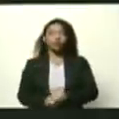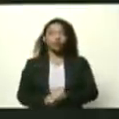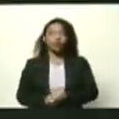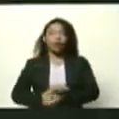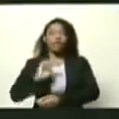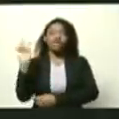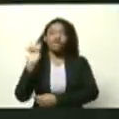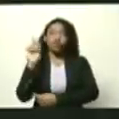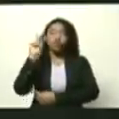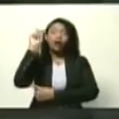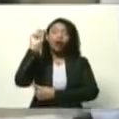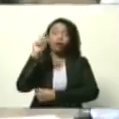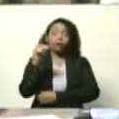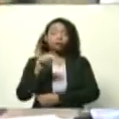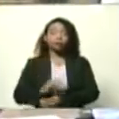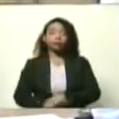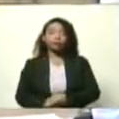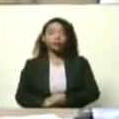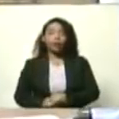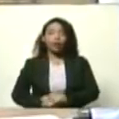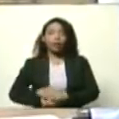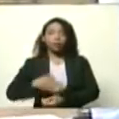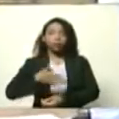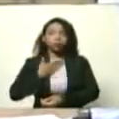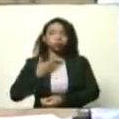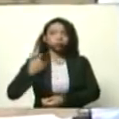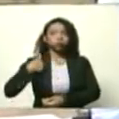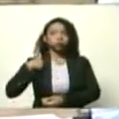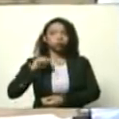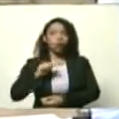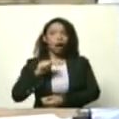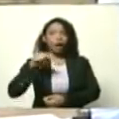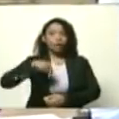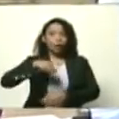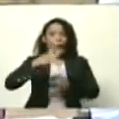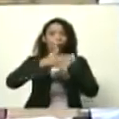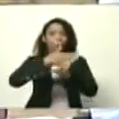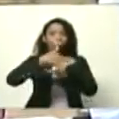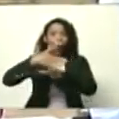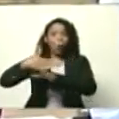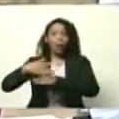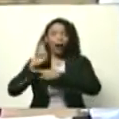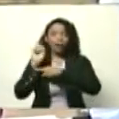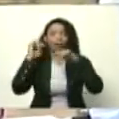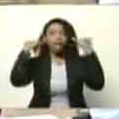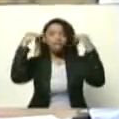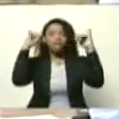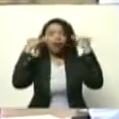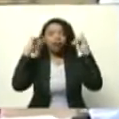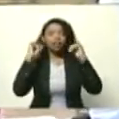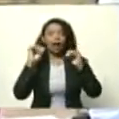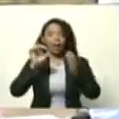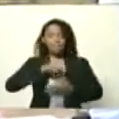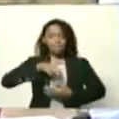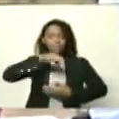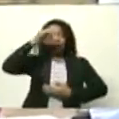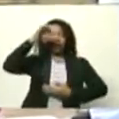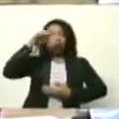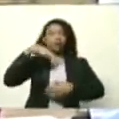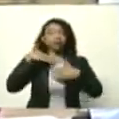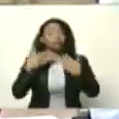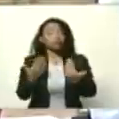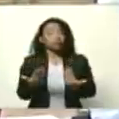Venezuela también pudo tener, compartir estas festividades espirituales de